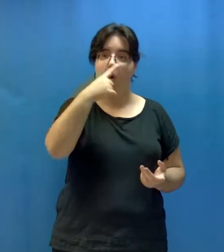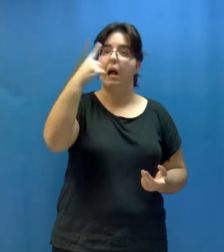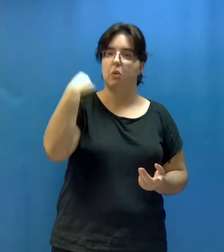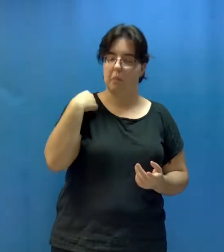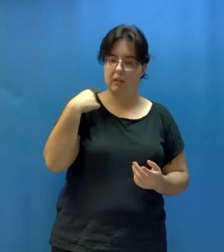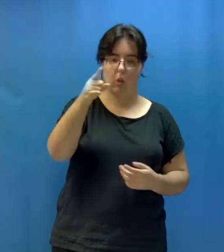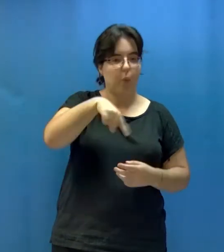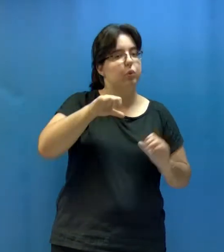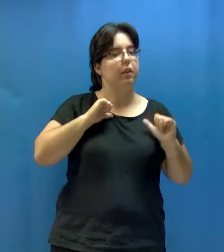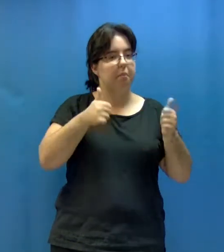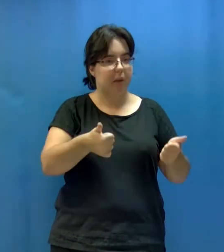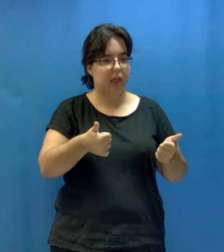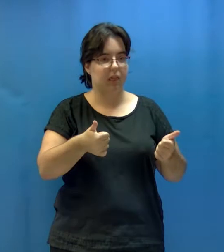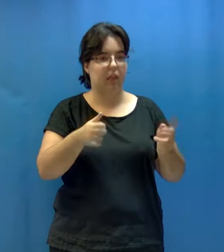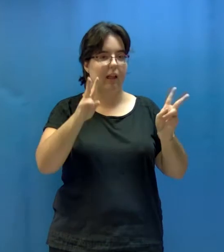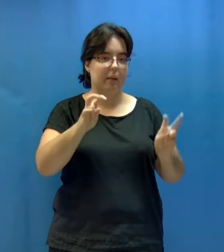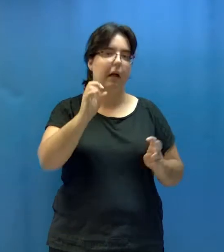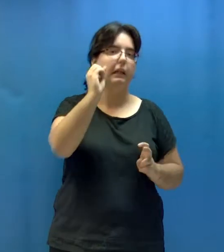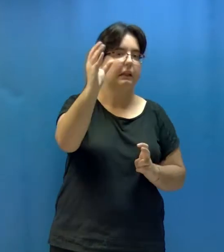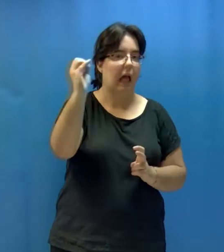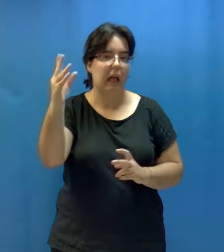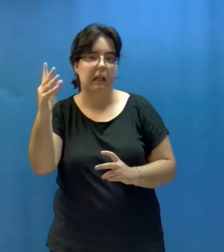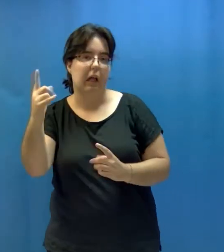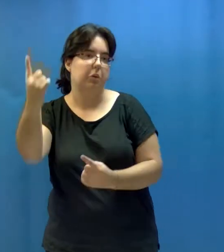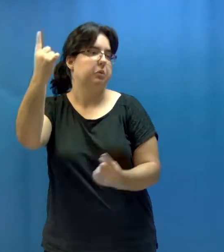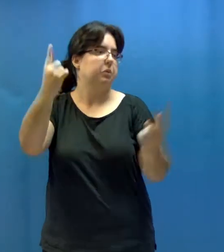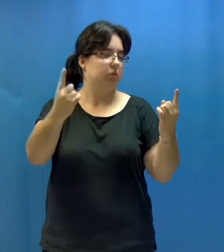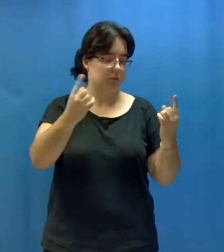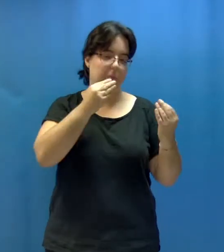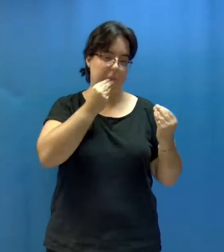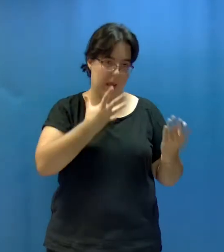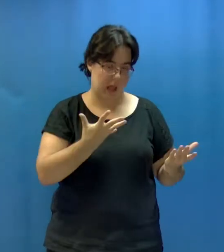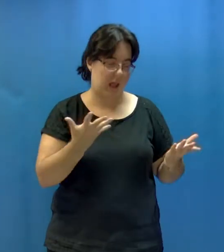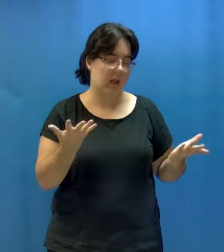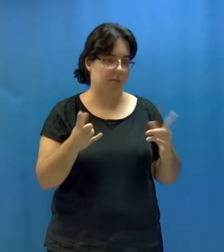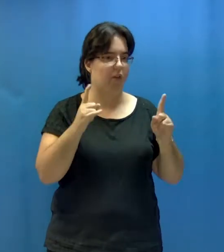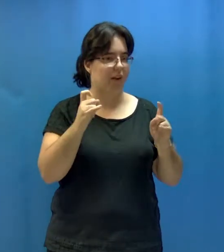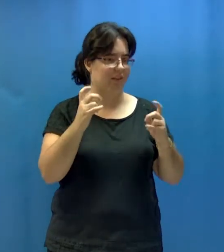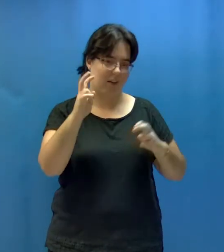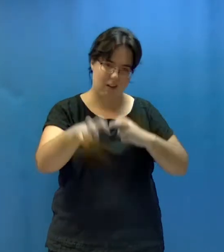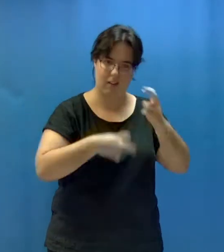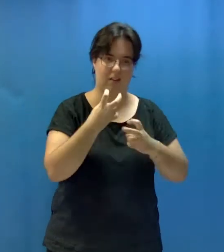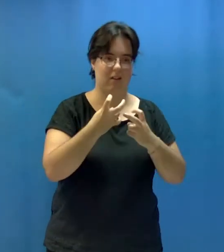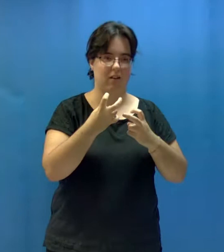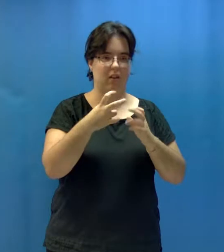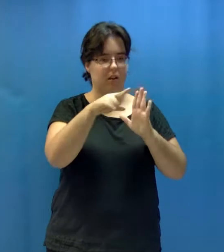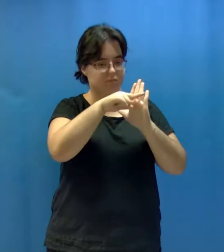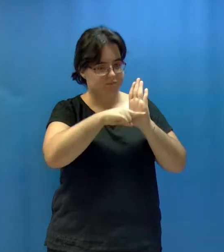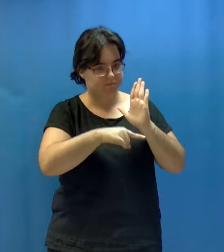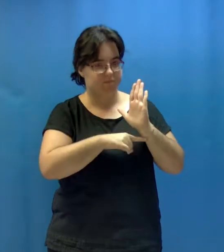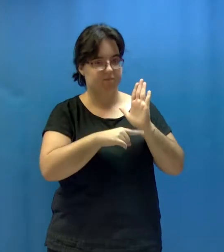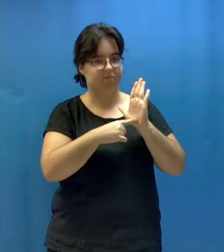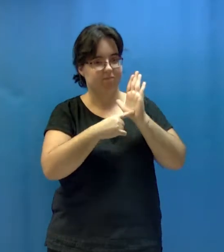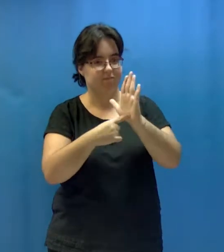ustedes iniciaran el tema de las charlas de RCP, pero habría que arreglarlo. Habría que arreglarlo y hacerlo señora de una Gavarda, forma termine, que realmente